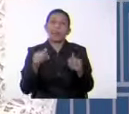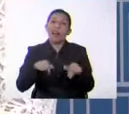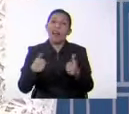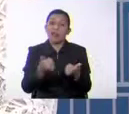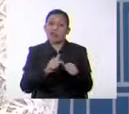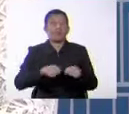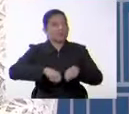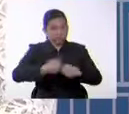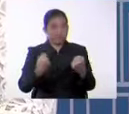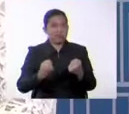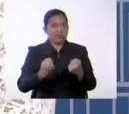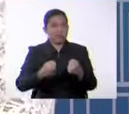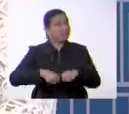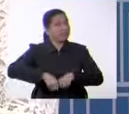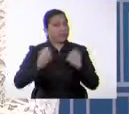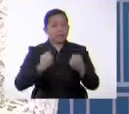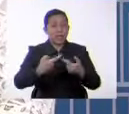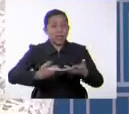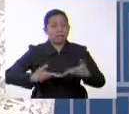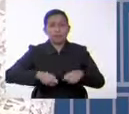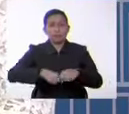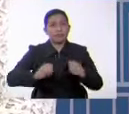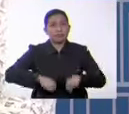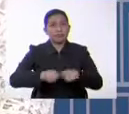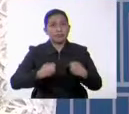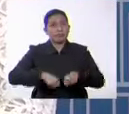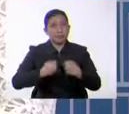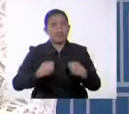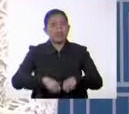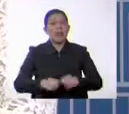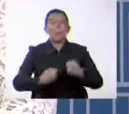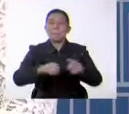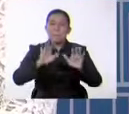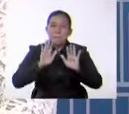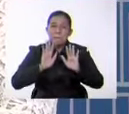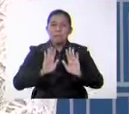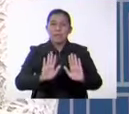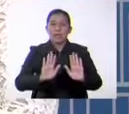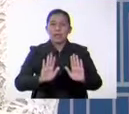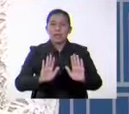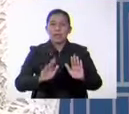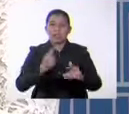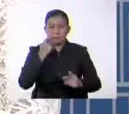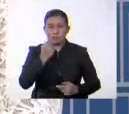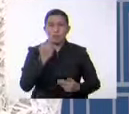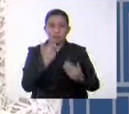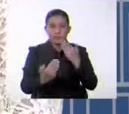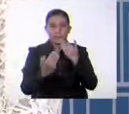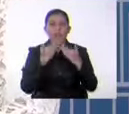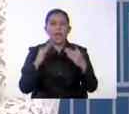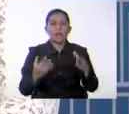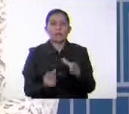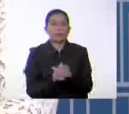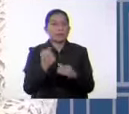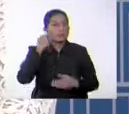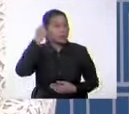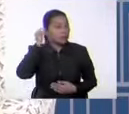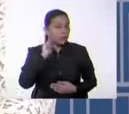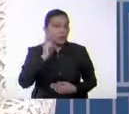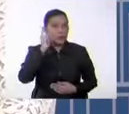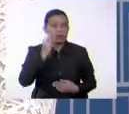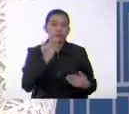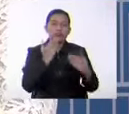que eso no transgreda la legislación. Federico nos va a contar un poco de esto, así que vamos a ver a Federico que nos va a